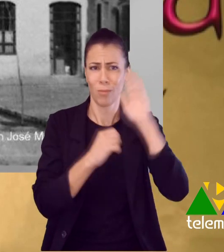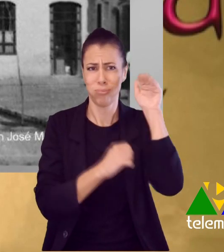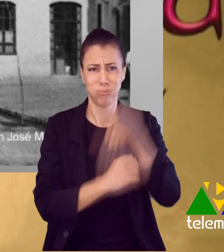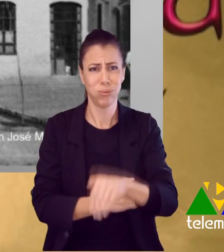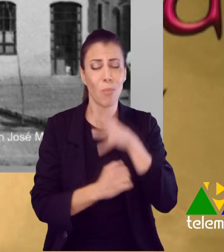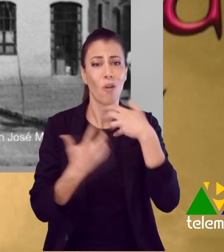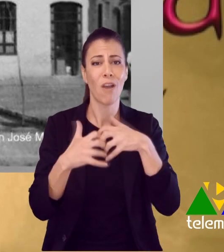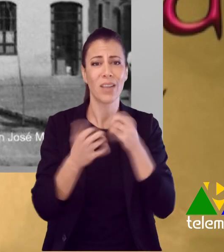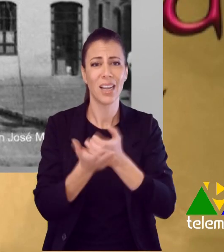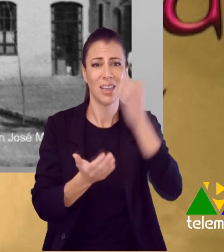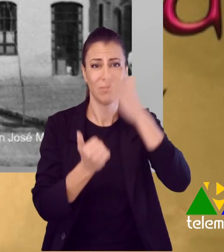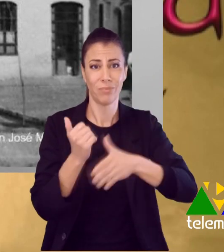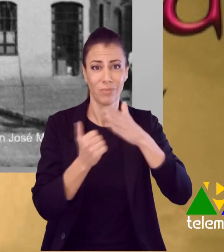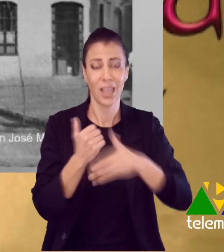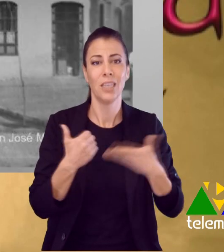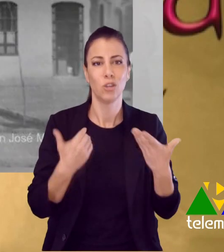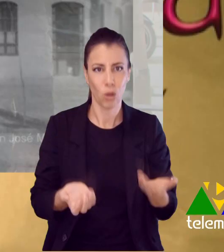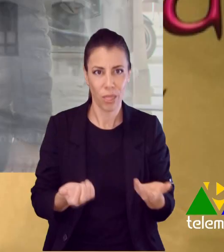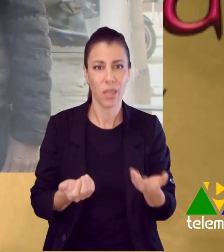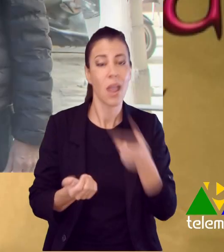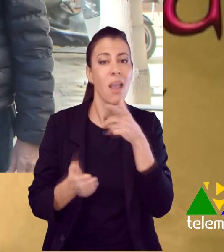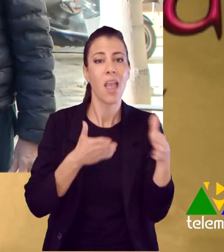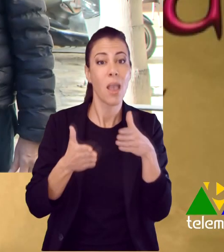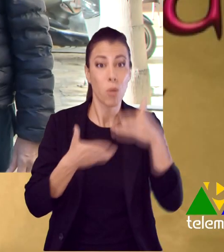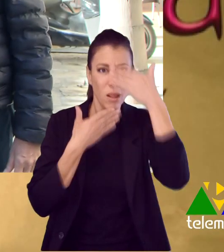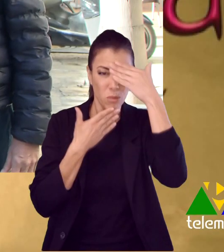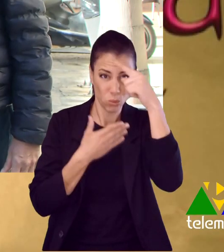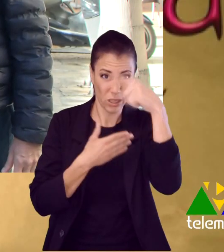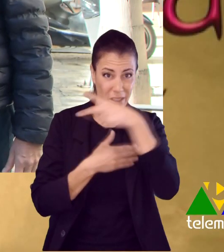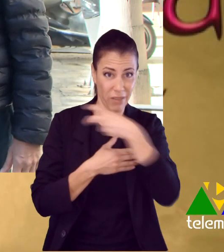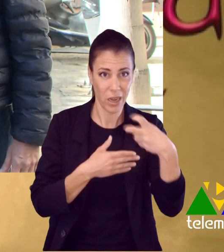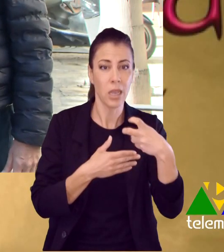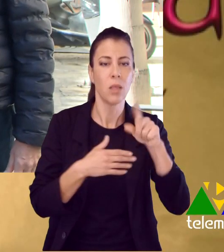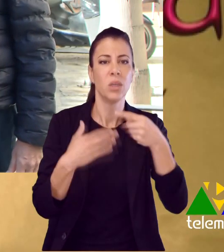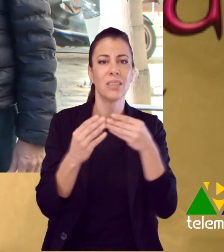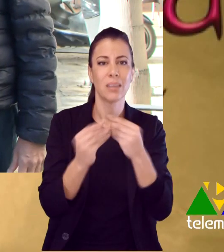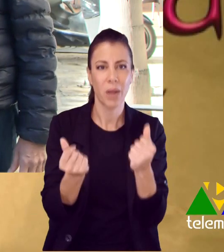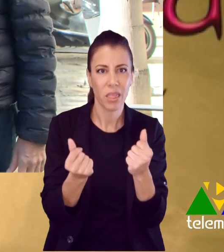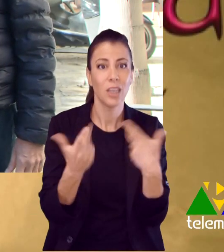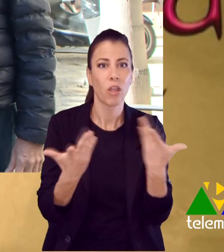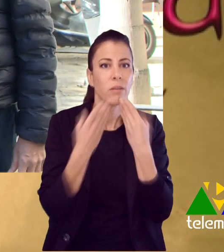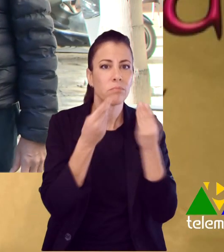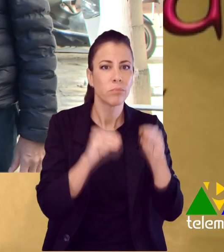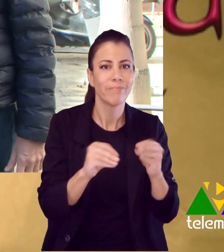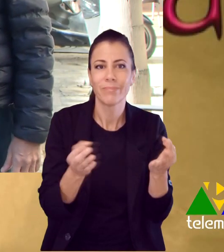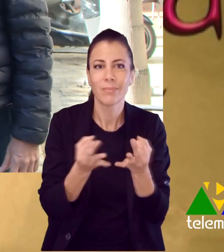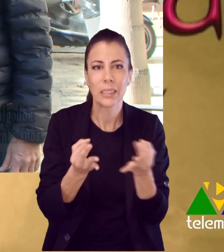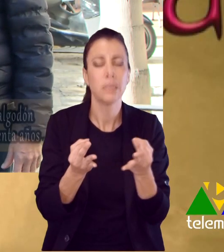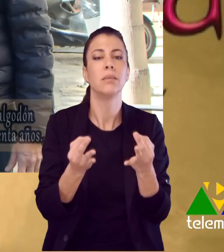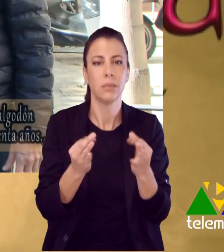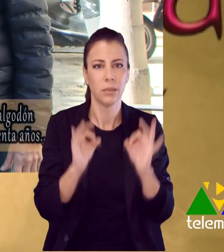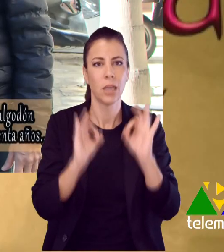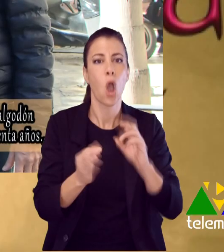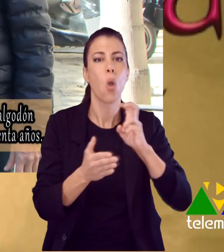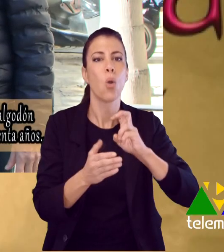aquella industria azucarera histórica de Motril que venía de la época de los musulmanes, desaparece y la sustituyeron por un